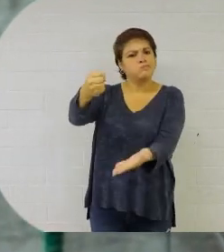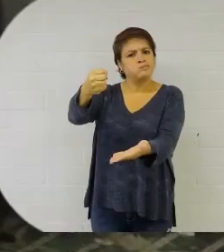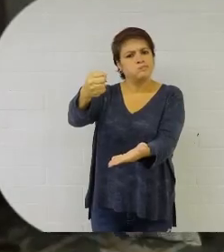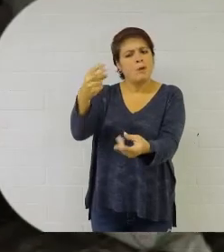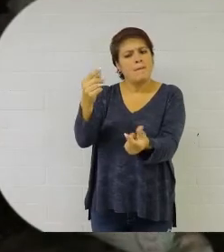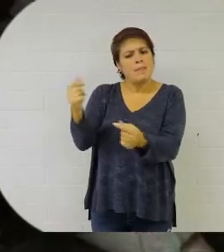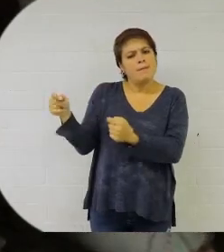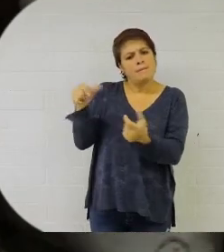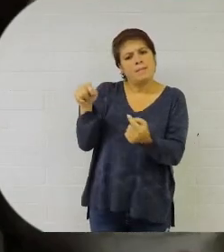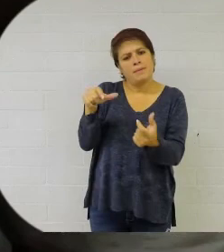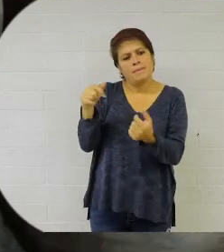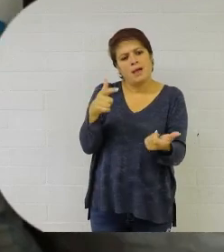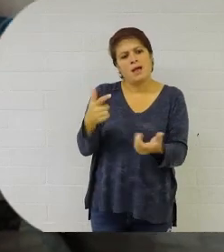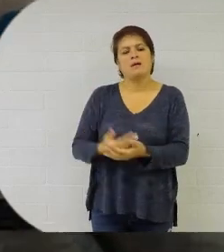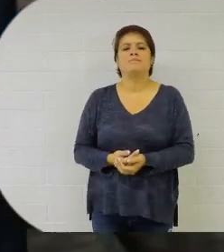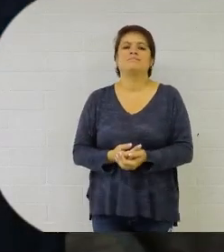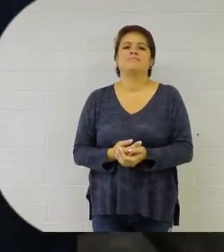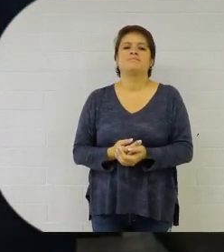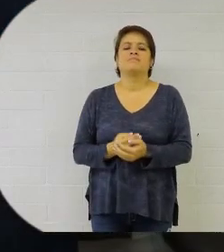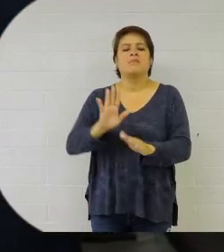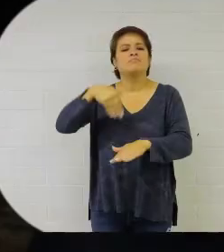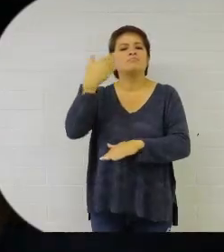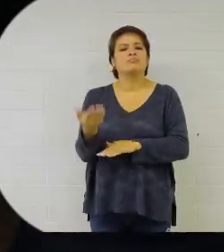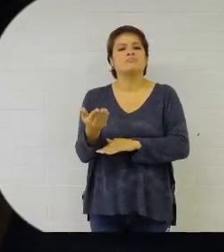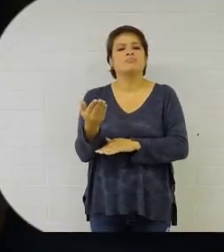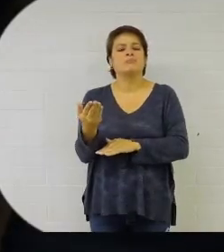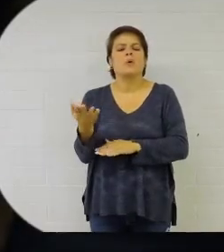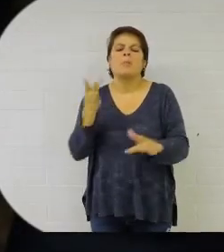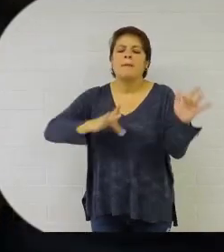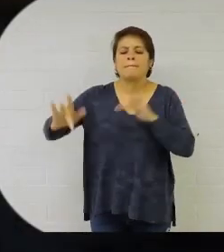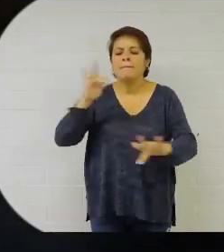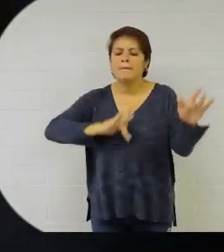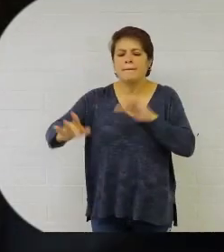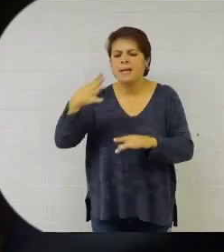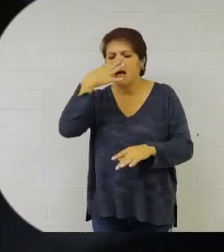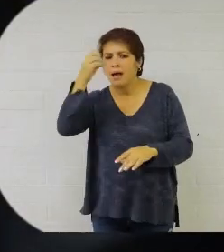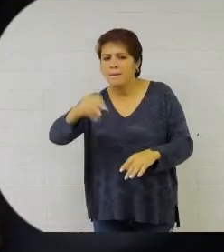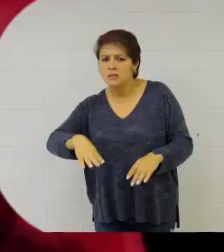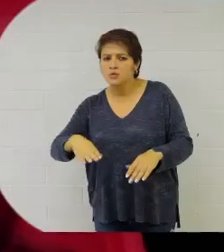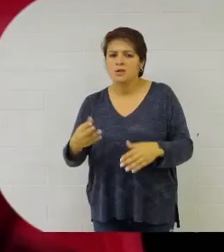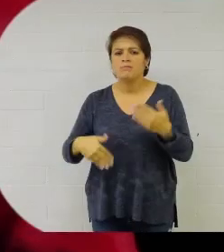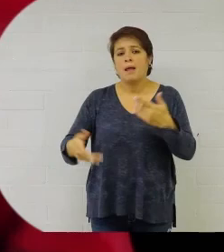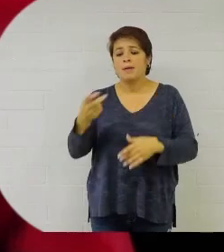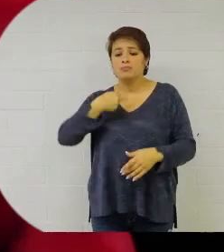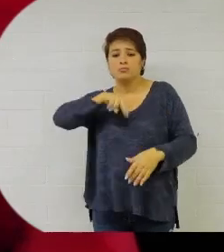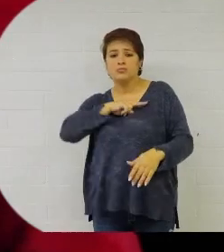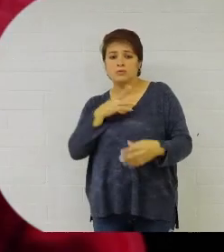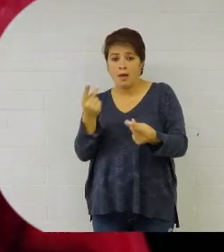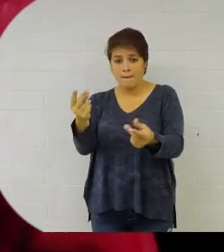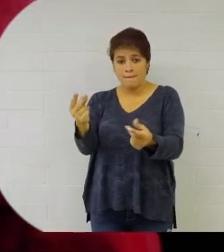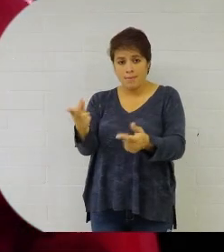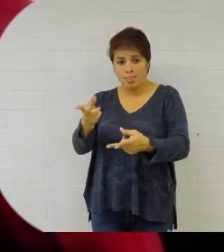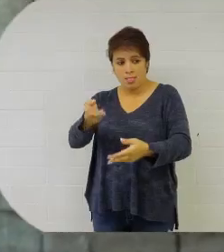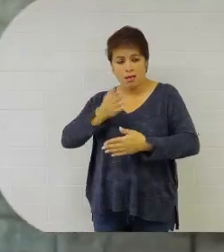un bono que nos da. Fuera de eso, el reciclaje que entraba era para